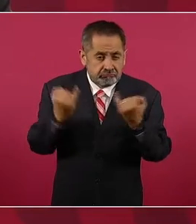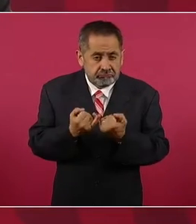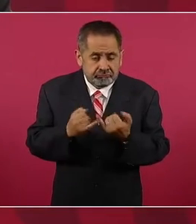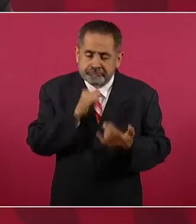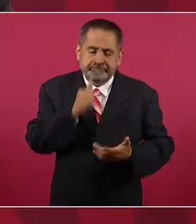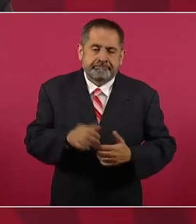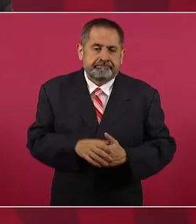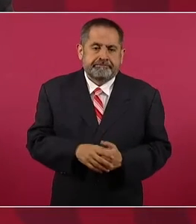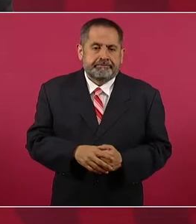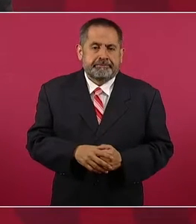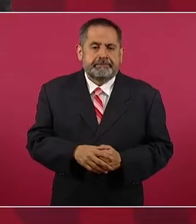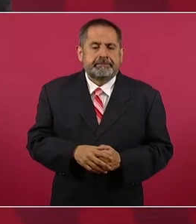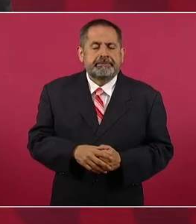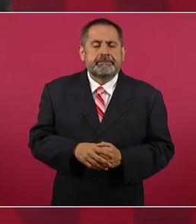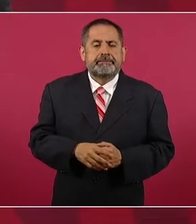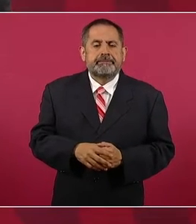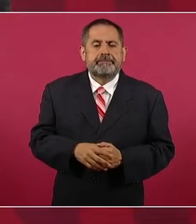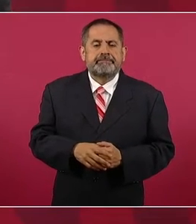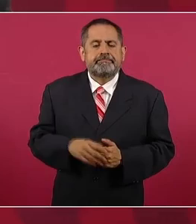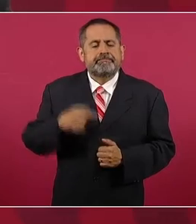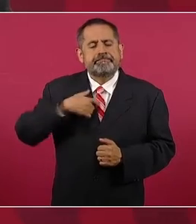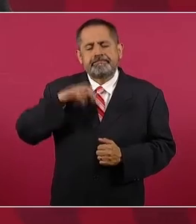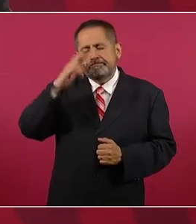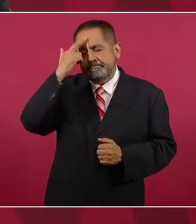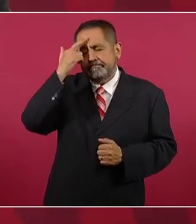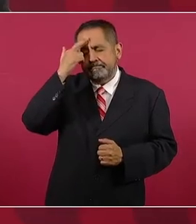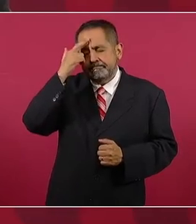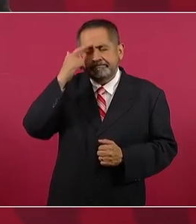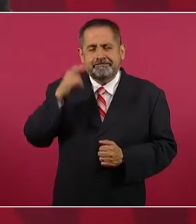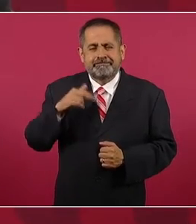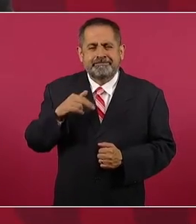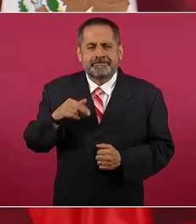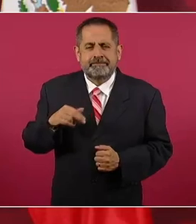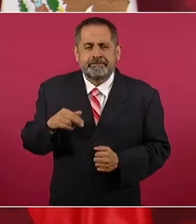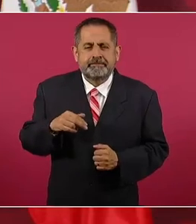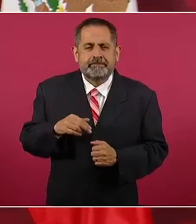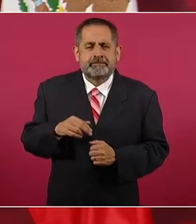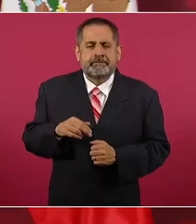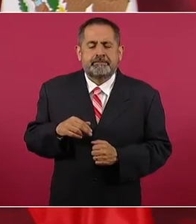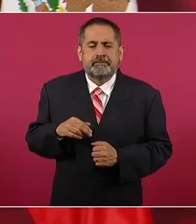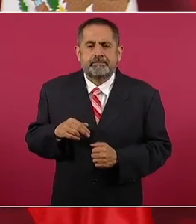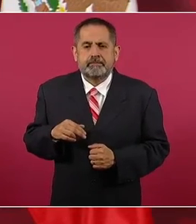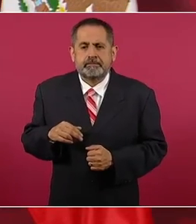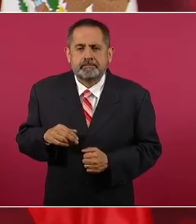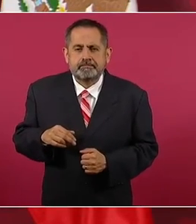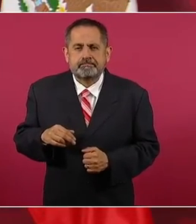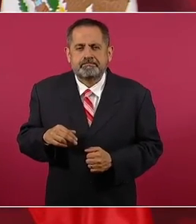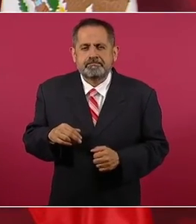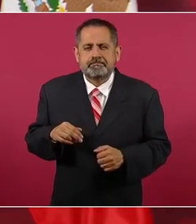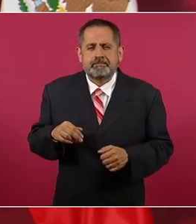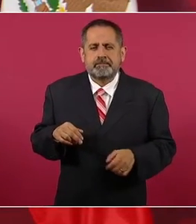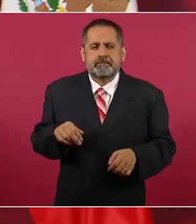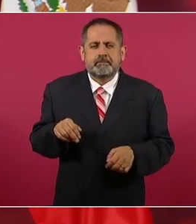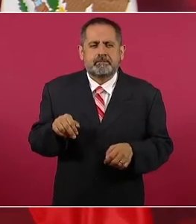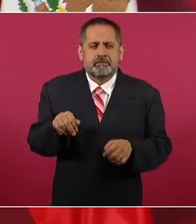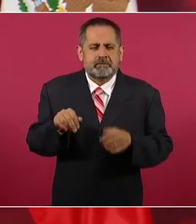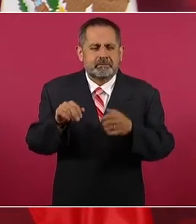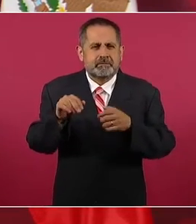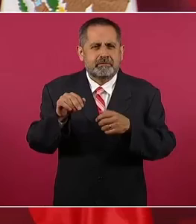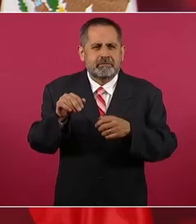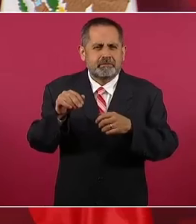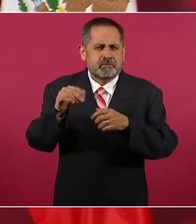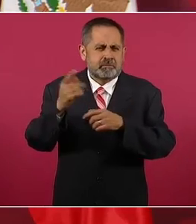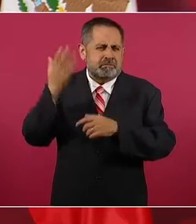Me acuerdo que hace poco hablaba yo de una canción de protesta de mis tiempos